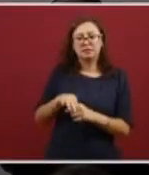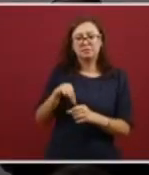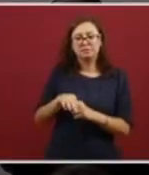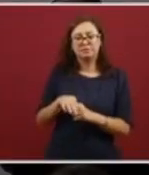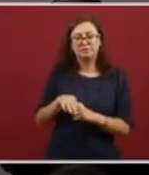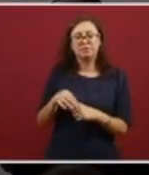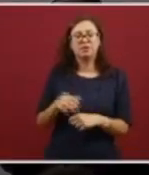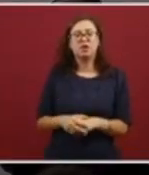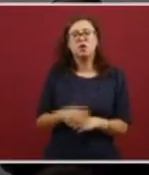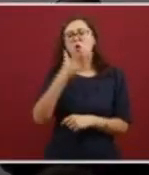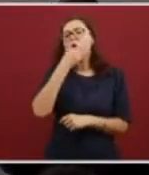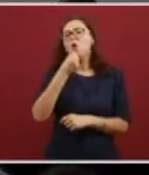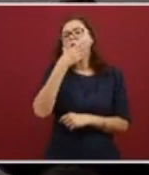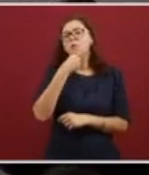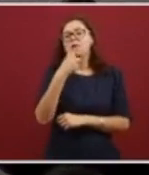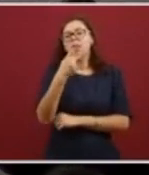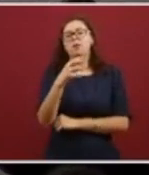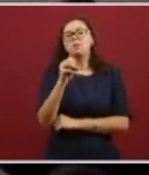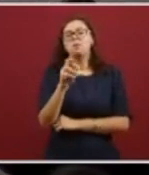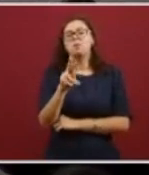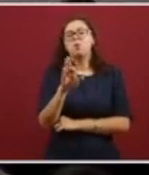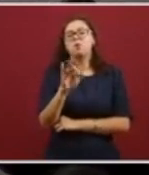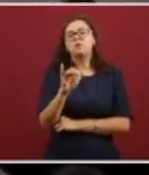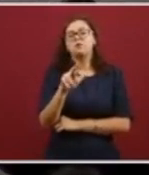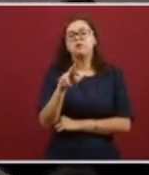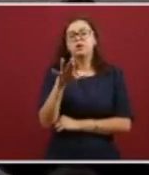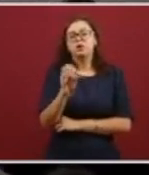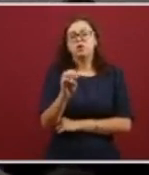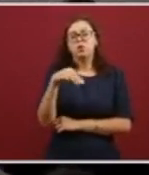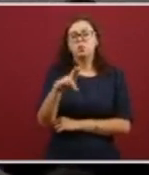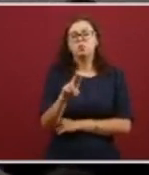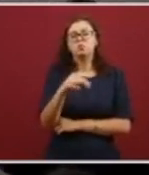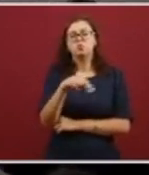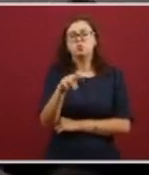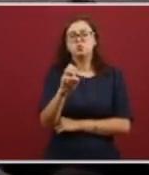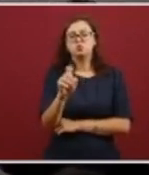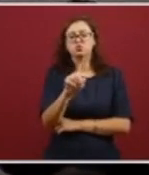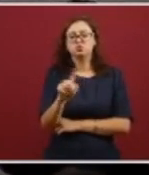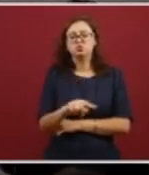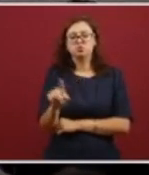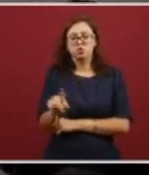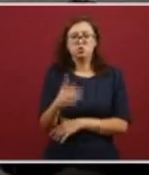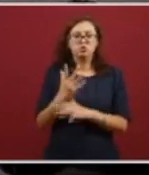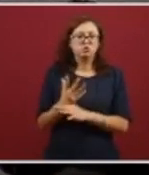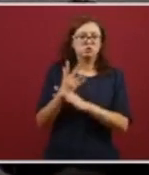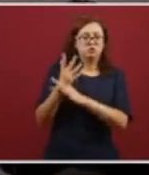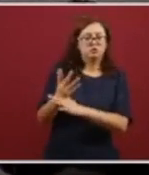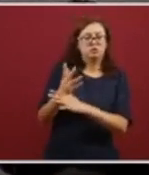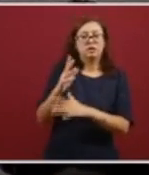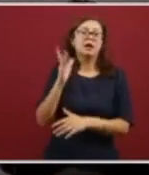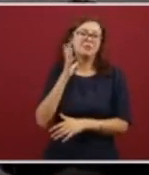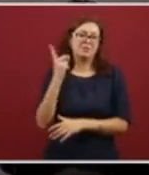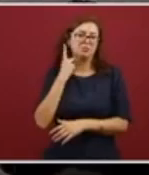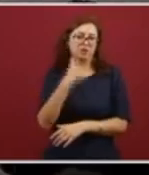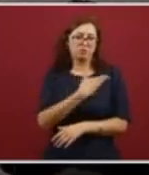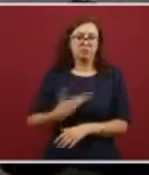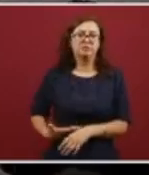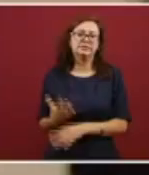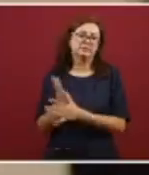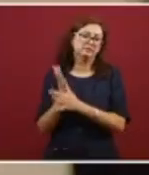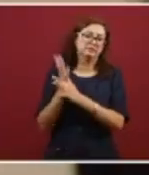Porfirio Muñoz Ledo, que es el presidente de la Cámara de Diputados, dijo que fue demasiado el ausentismo. Comentaban que